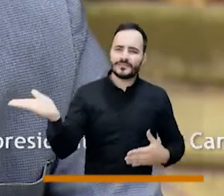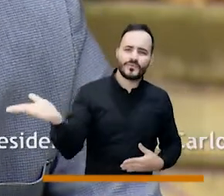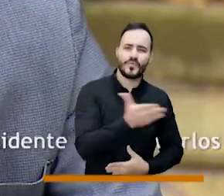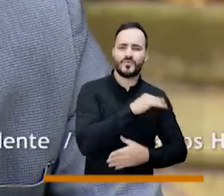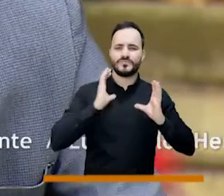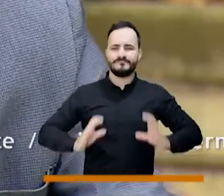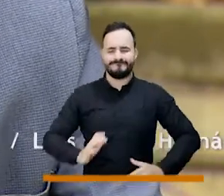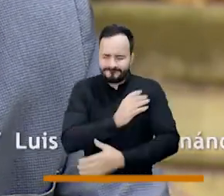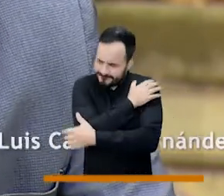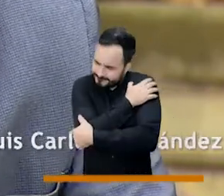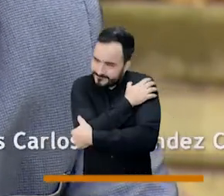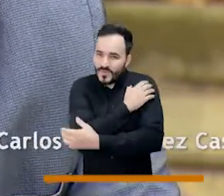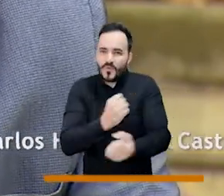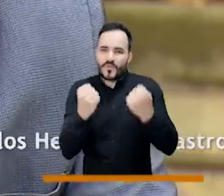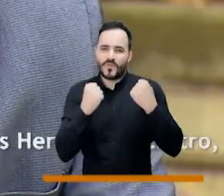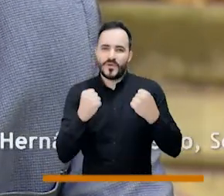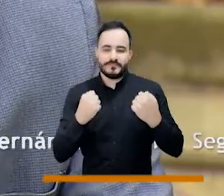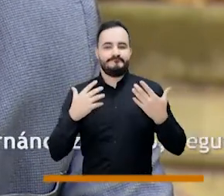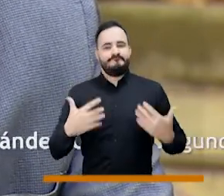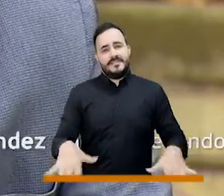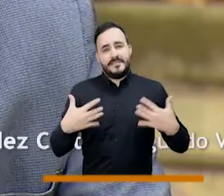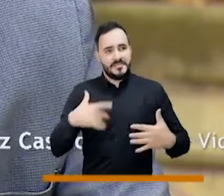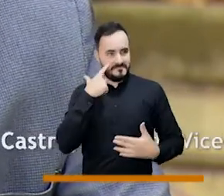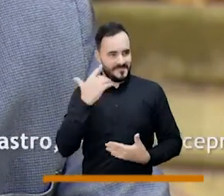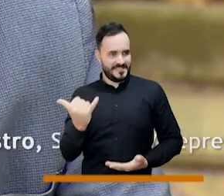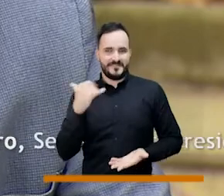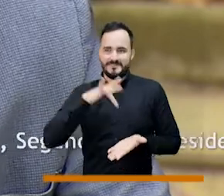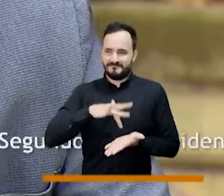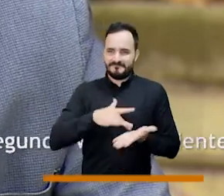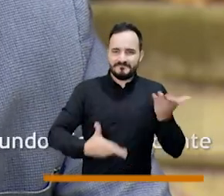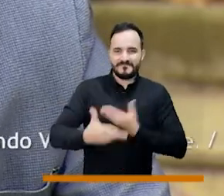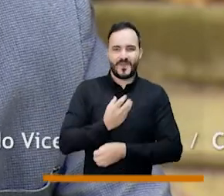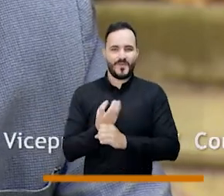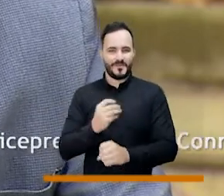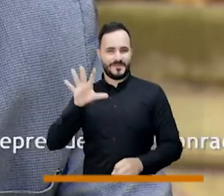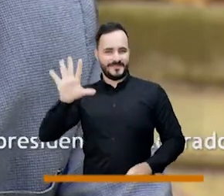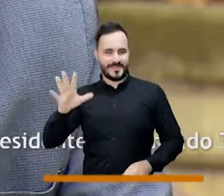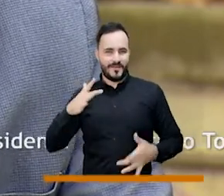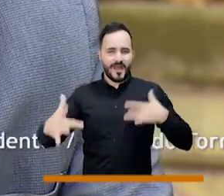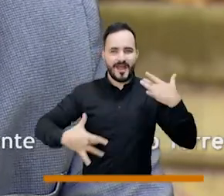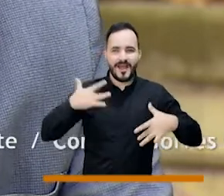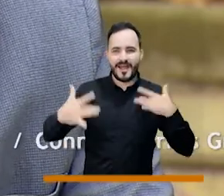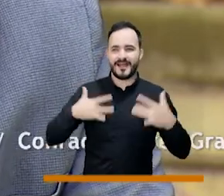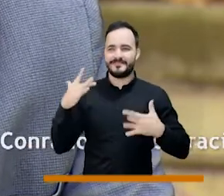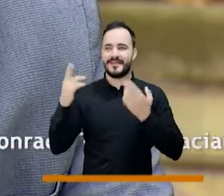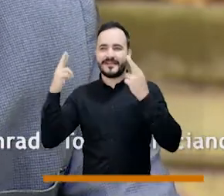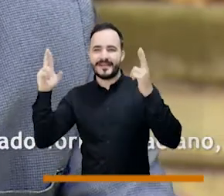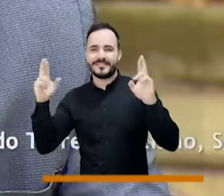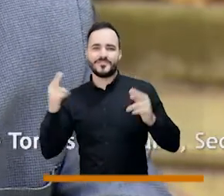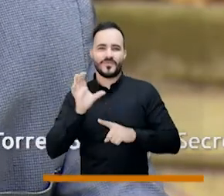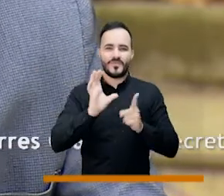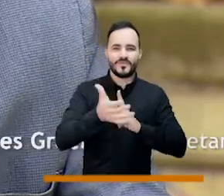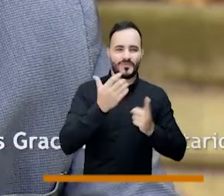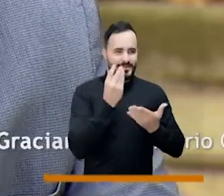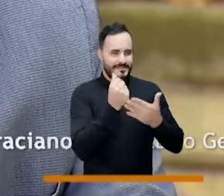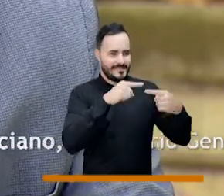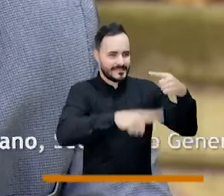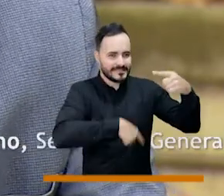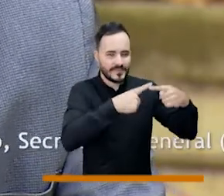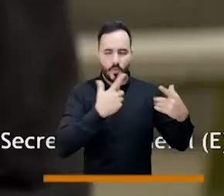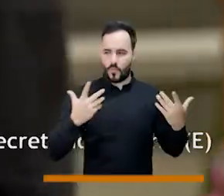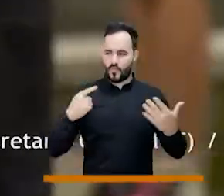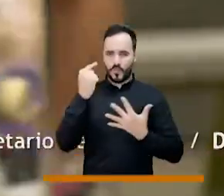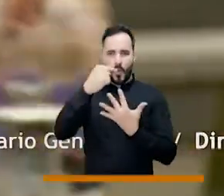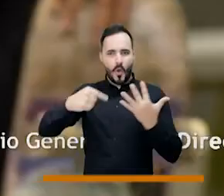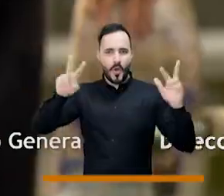un fuerte abrazo, y ya ven cómo pudimos hoy disfrutar de la Comuna 5, espacios culturales, recreativos, hablamos de participación, de